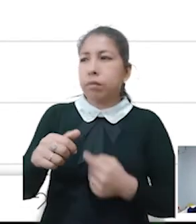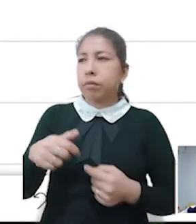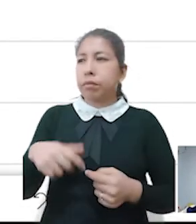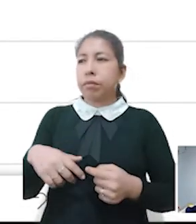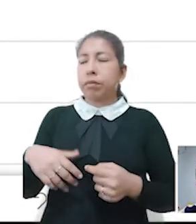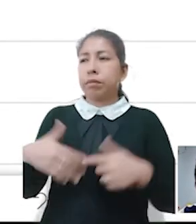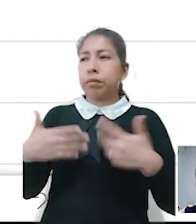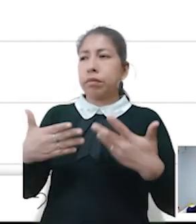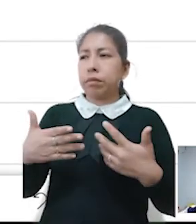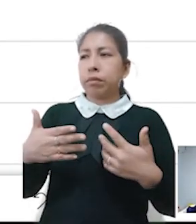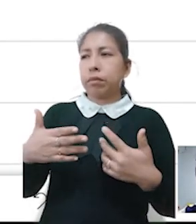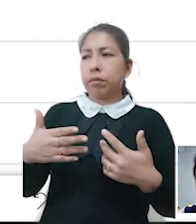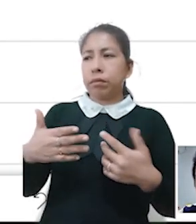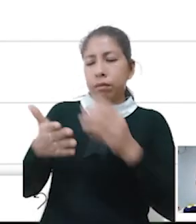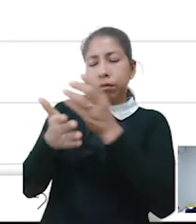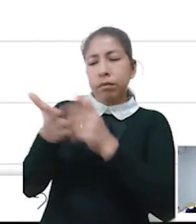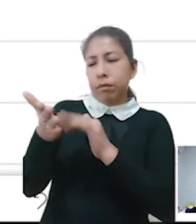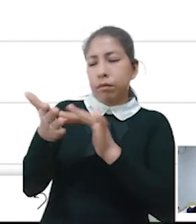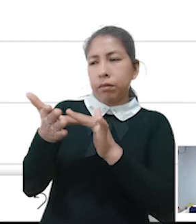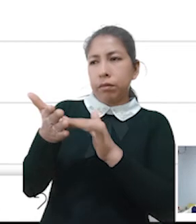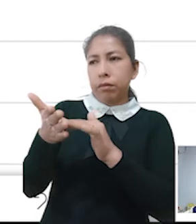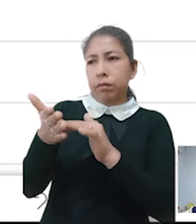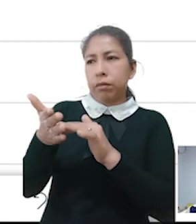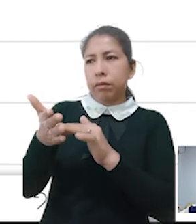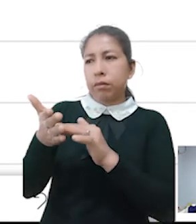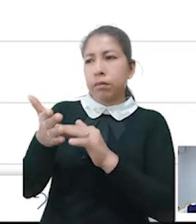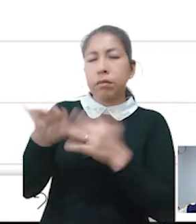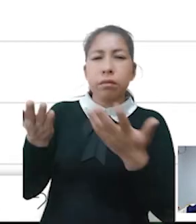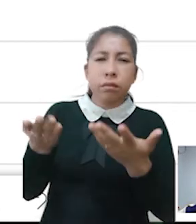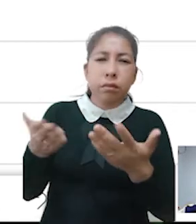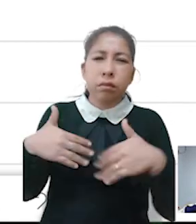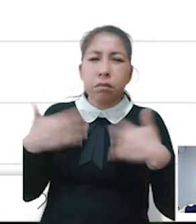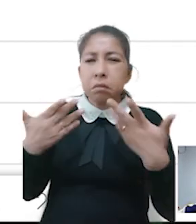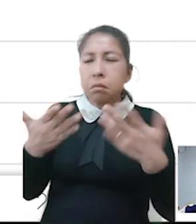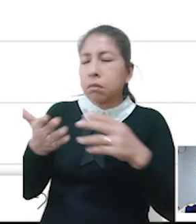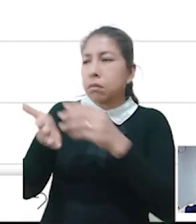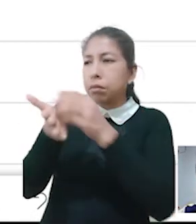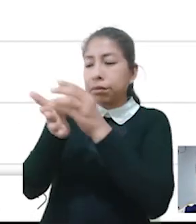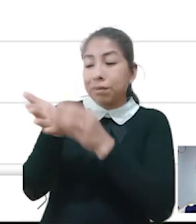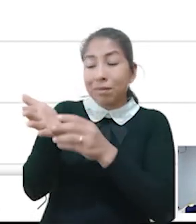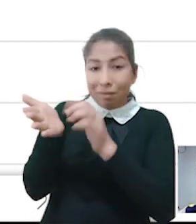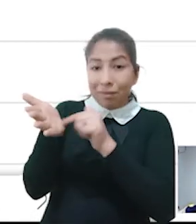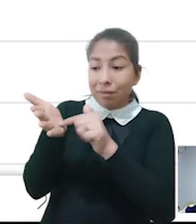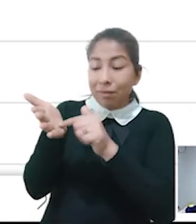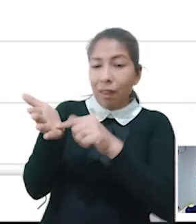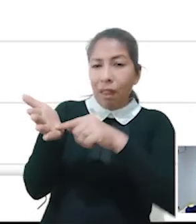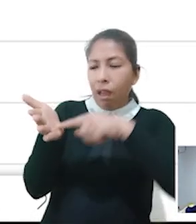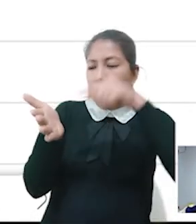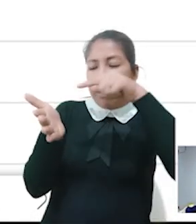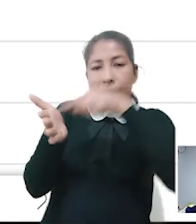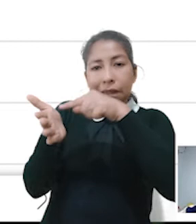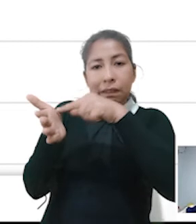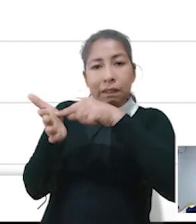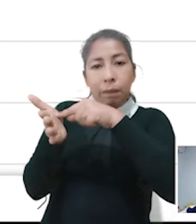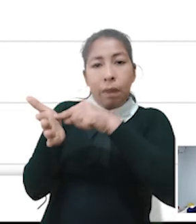a mi calculadora y voy a anotar el valor arco tangente. ¿Cómo anoto arco tangente? Pues presiono primero la tecla Shift y luego